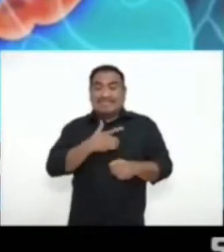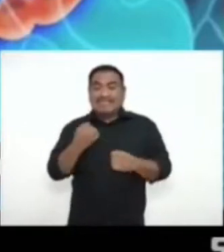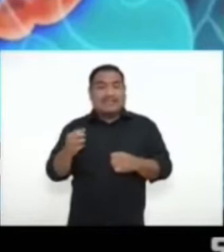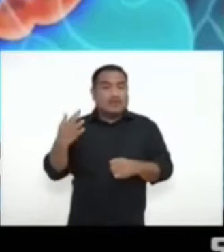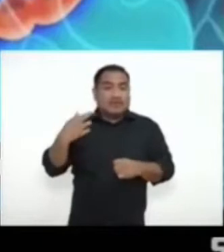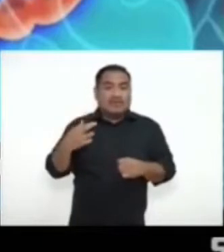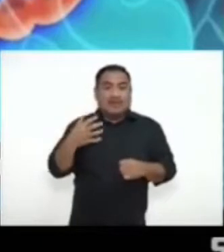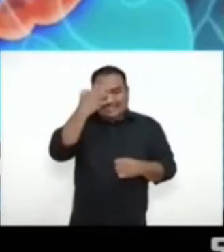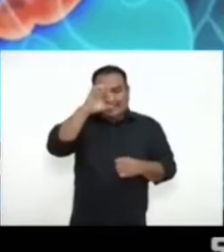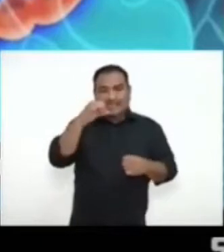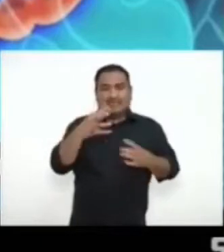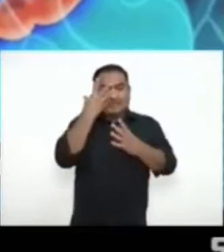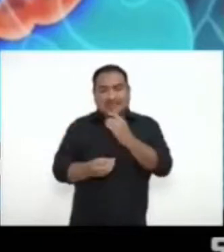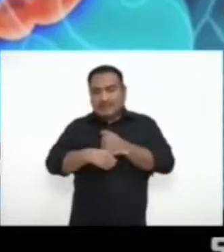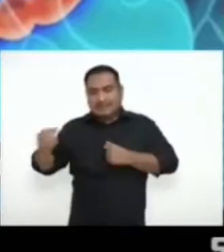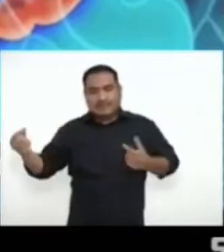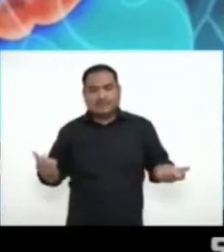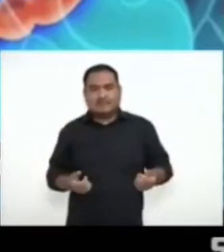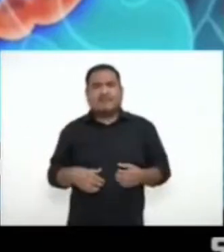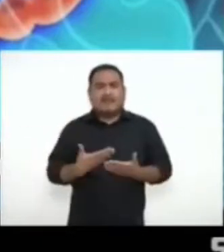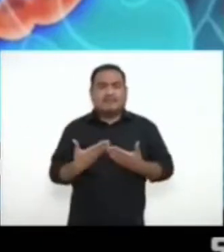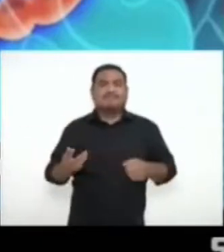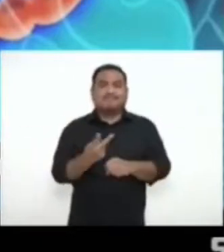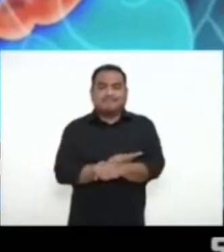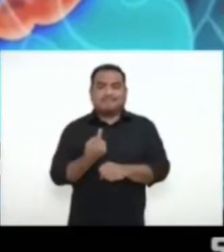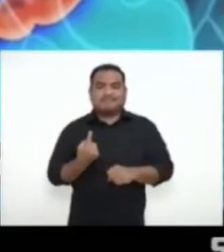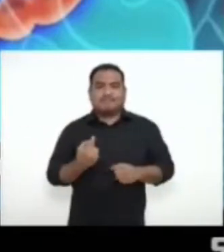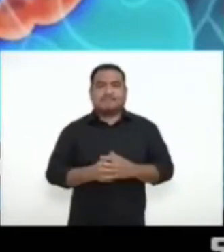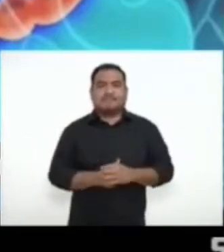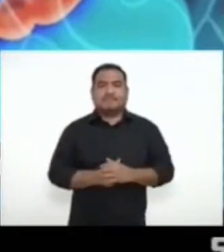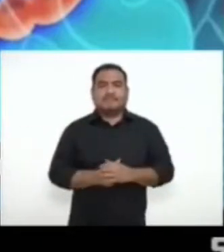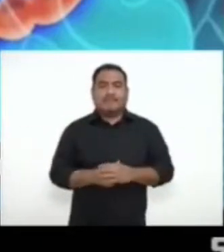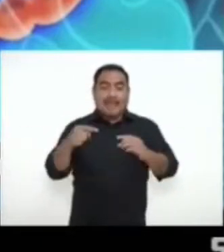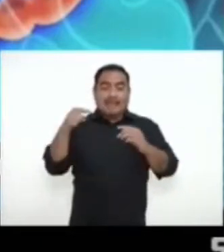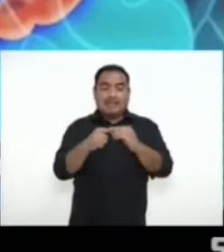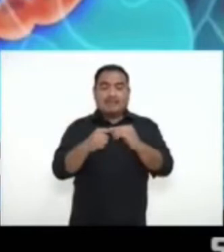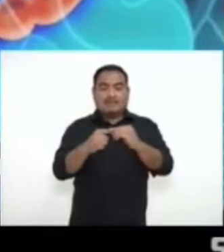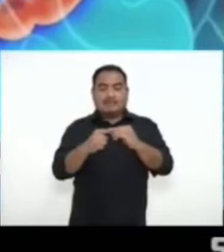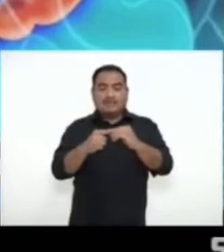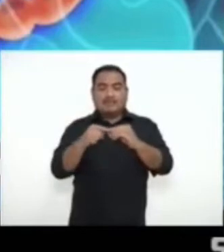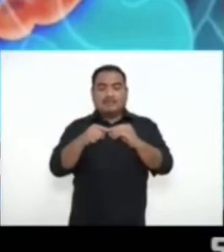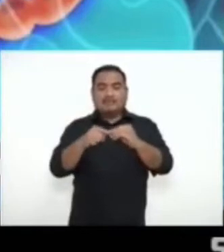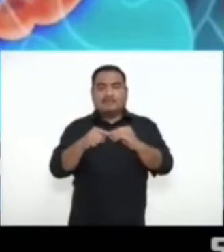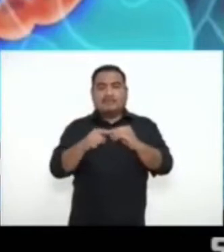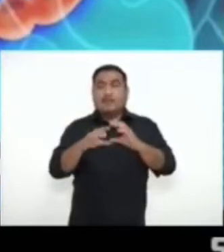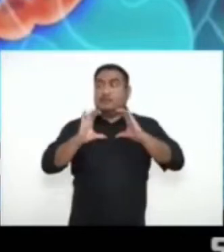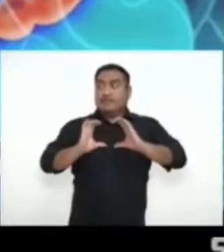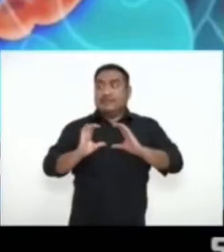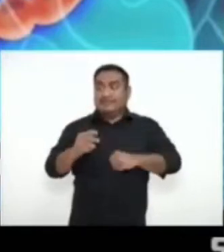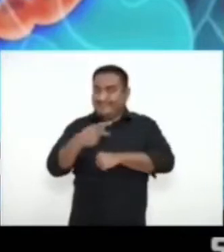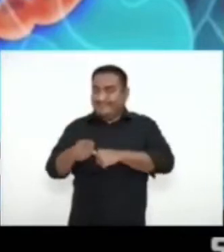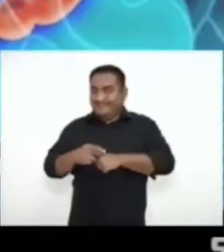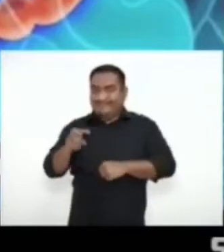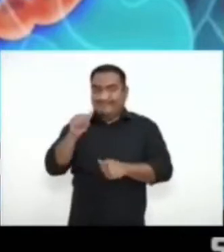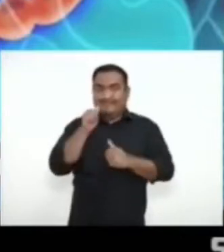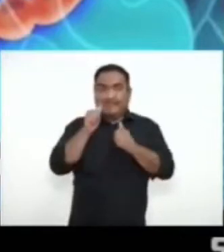¿sí? Entonces, ¿qué pasa? Aquí la amígdala nos dice, hay un peligro